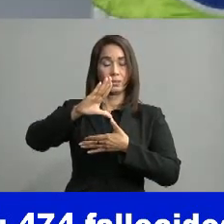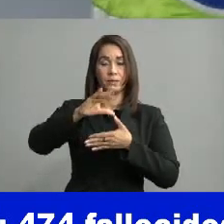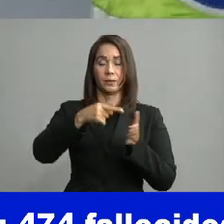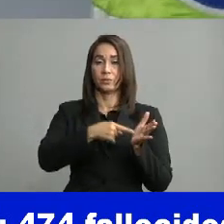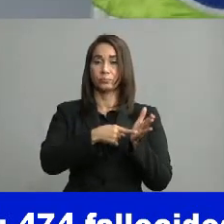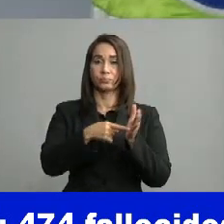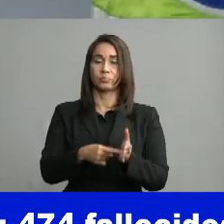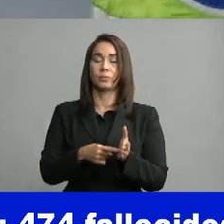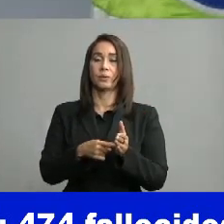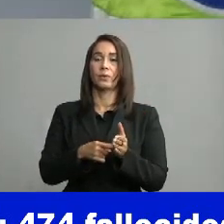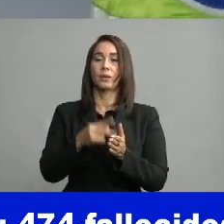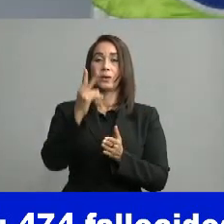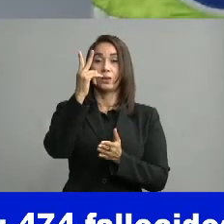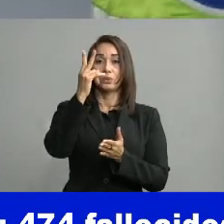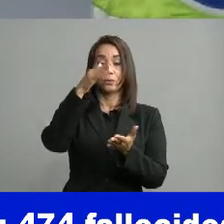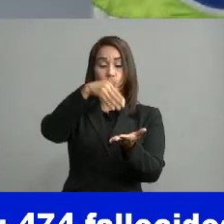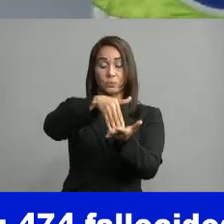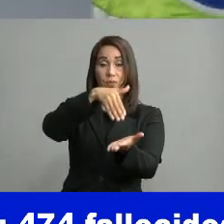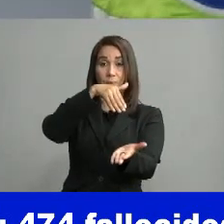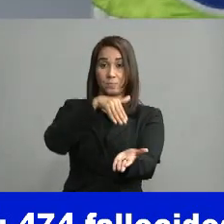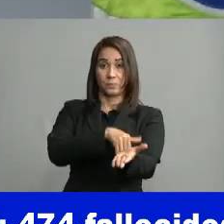reportado